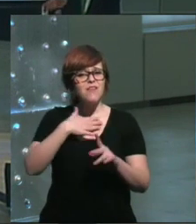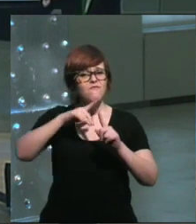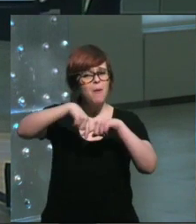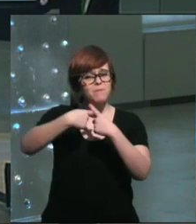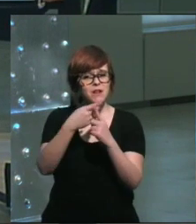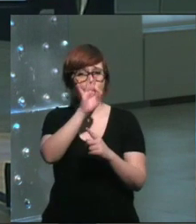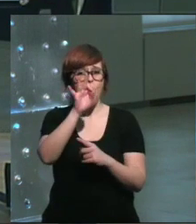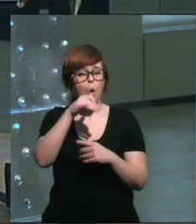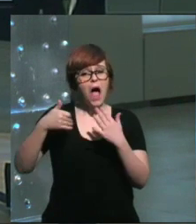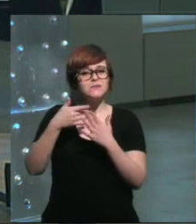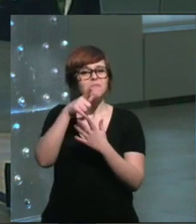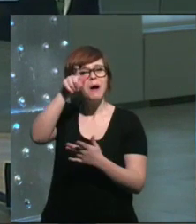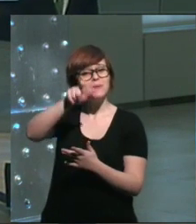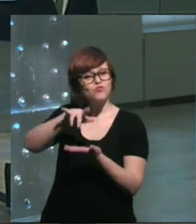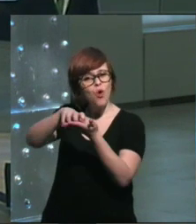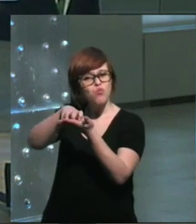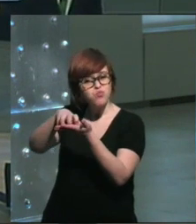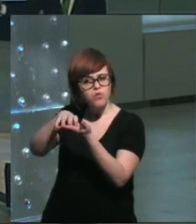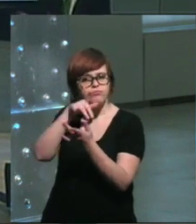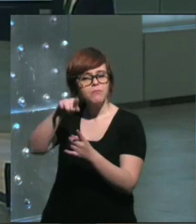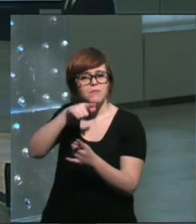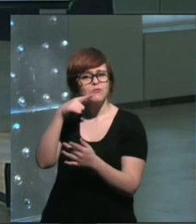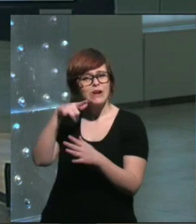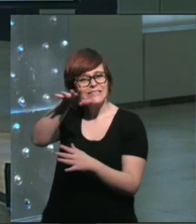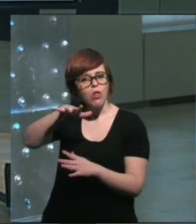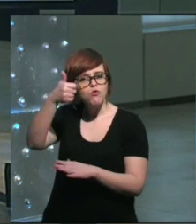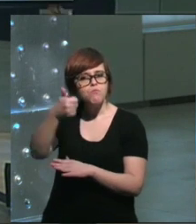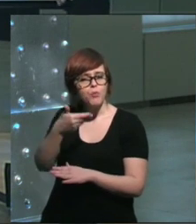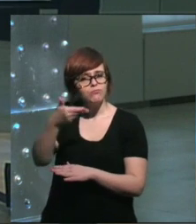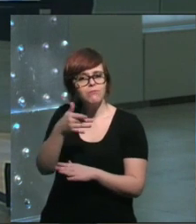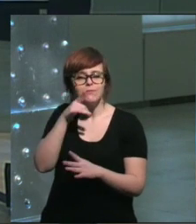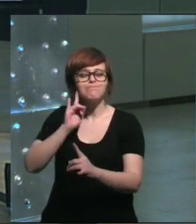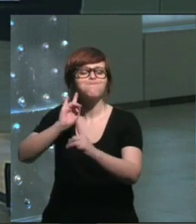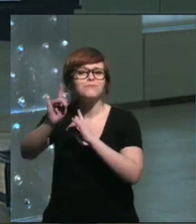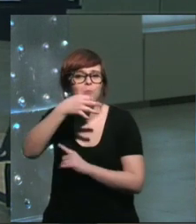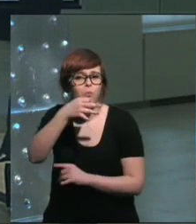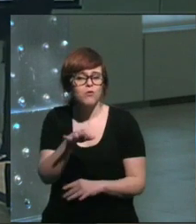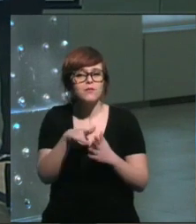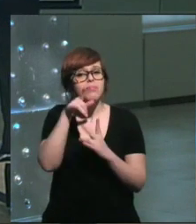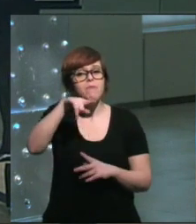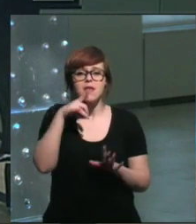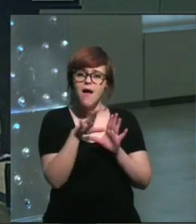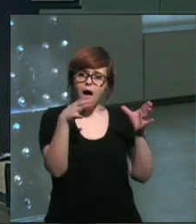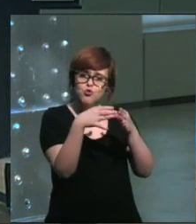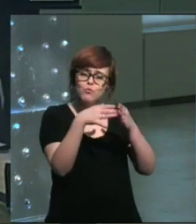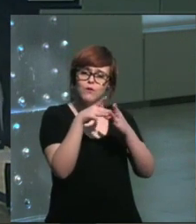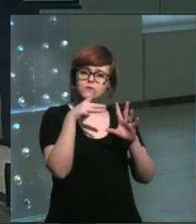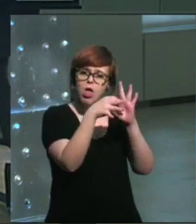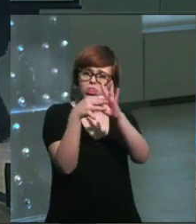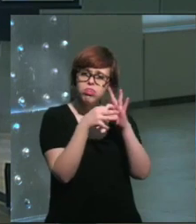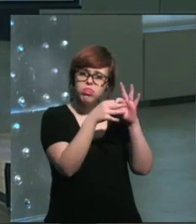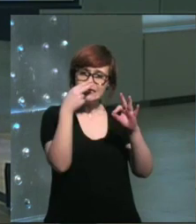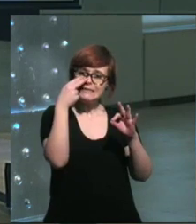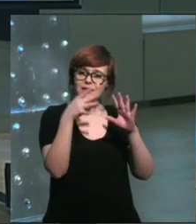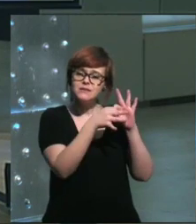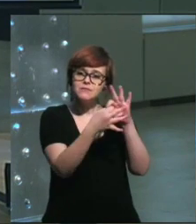incluso a esos indecisos en cualquier estado clave. Podíamos crear grupos de afinidad y, sobre todo, lo más importante para mí,